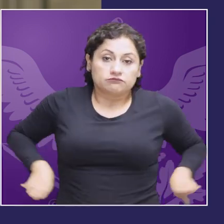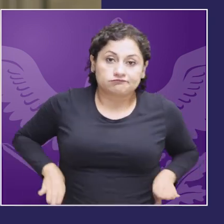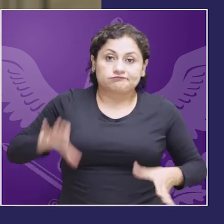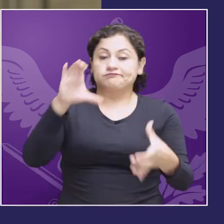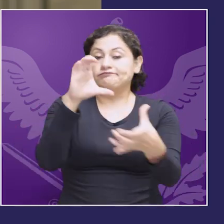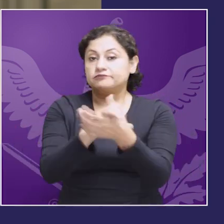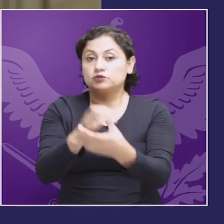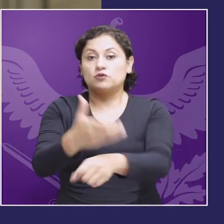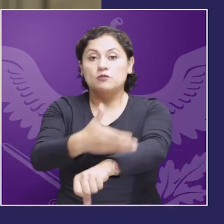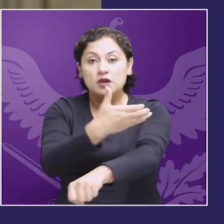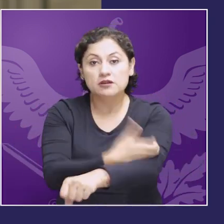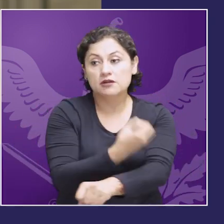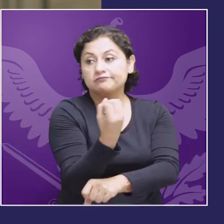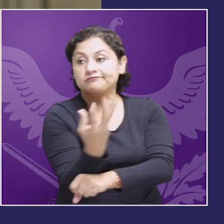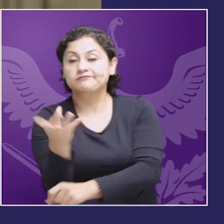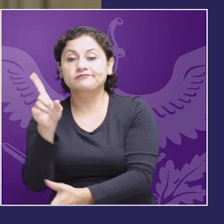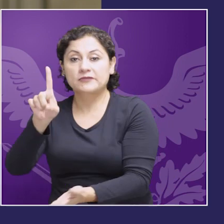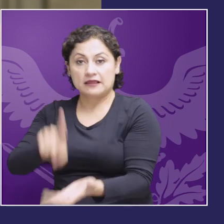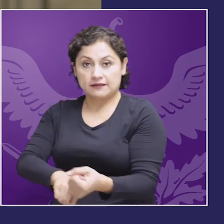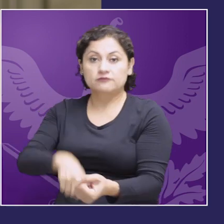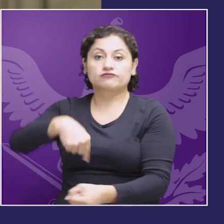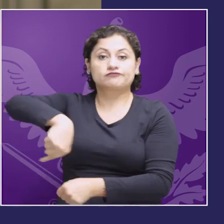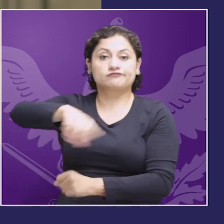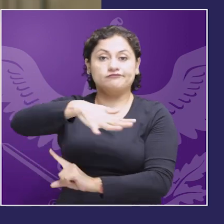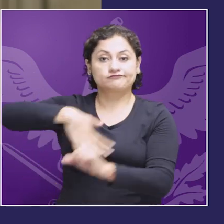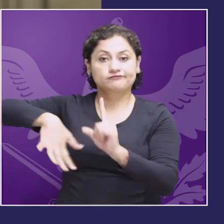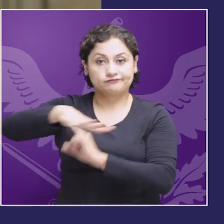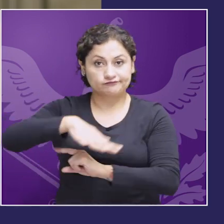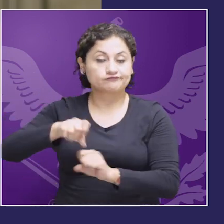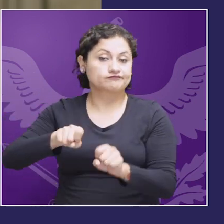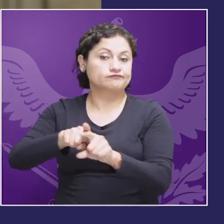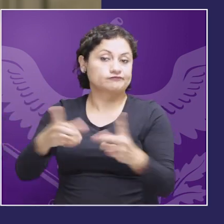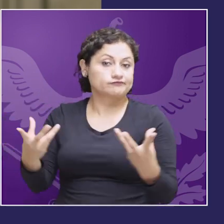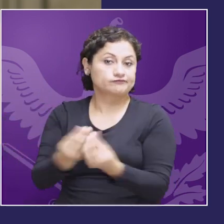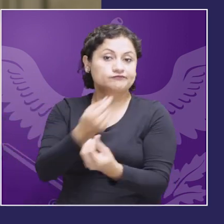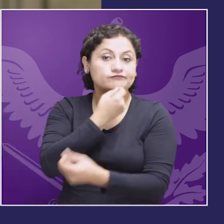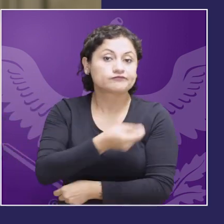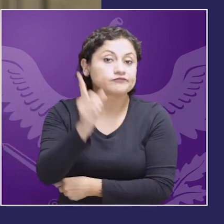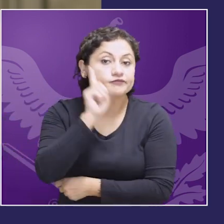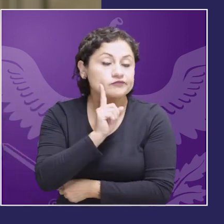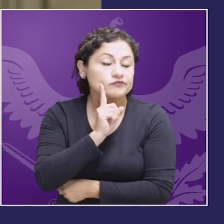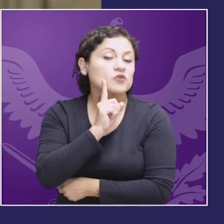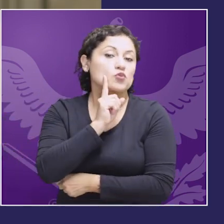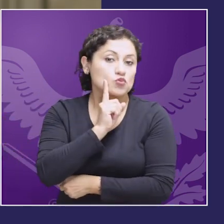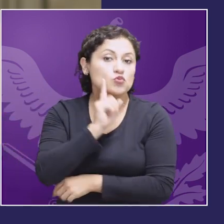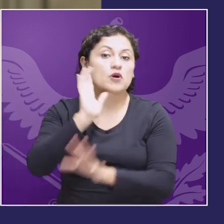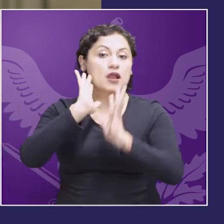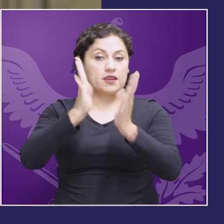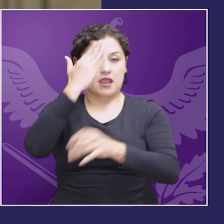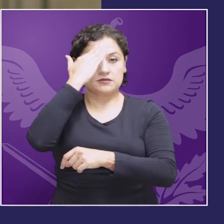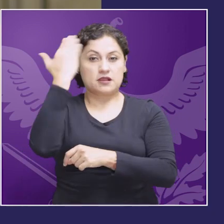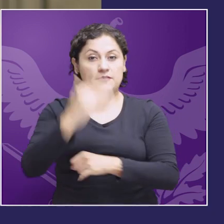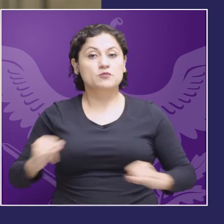o cualquier tipo de agresor, especialmente familiares y personas del entorno cercano en el caso de las niñas. Como sabemos, reconocido por los